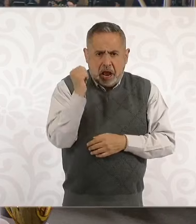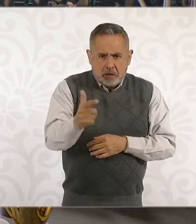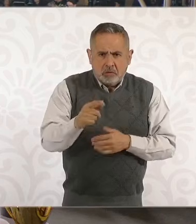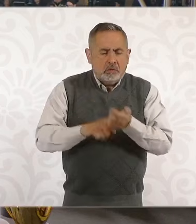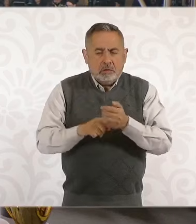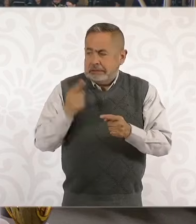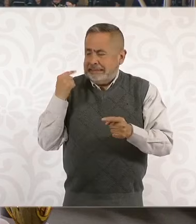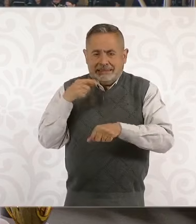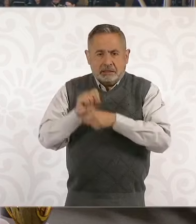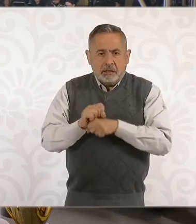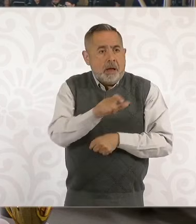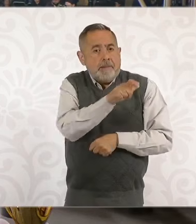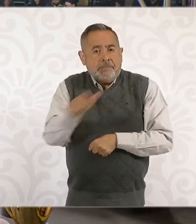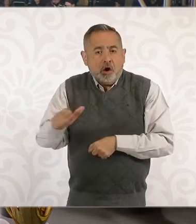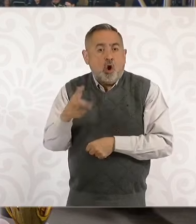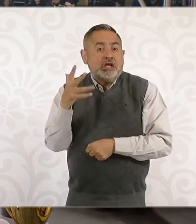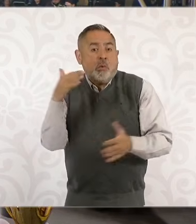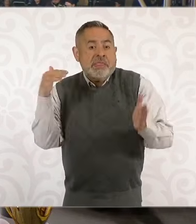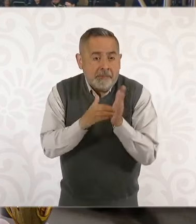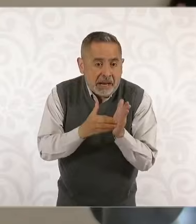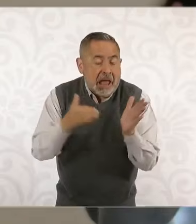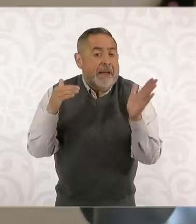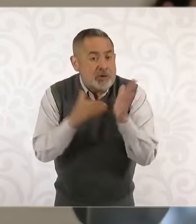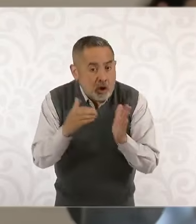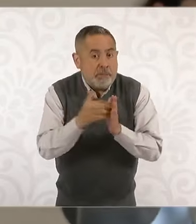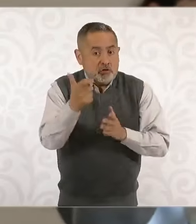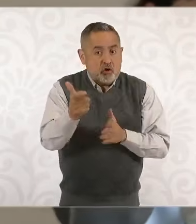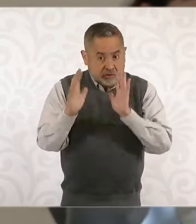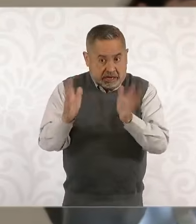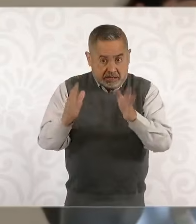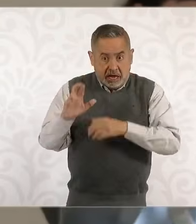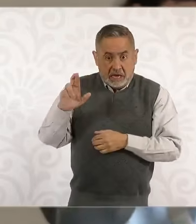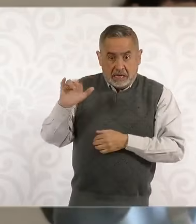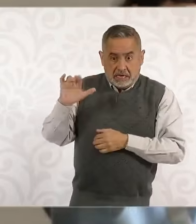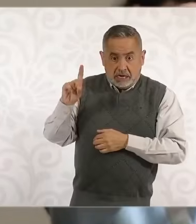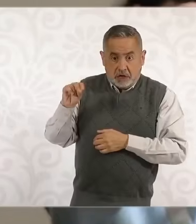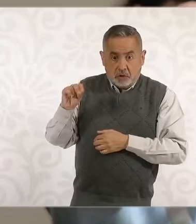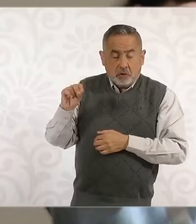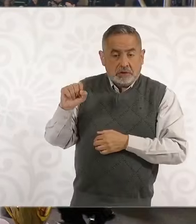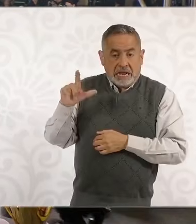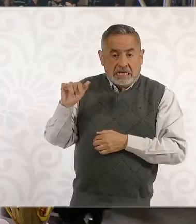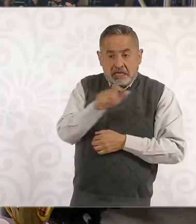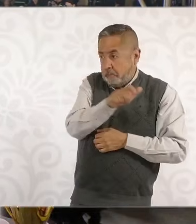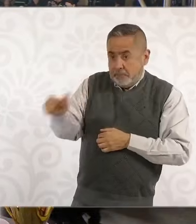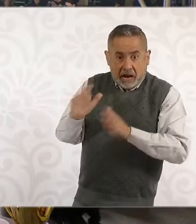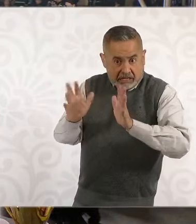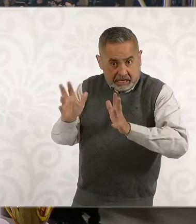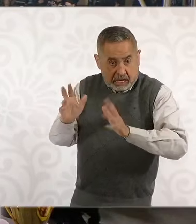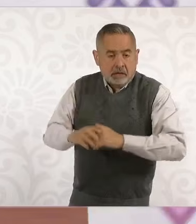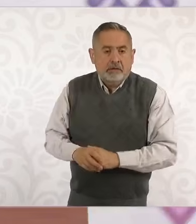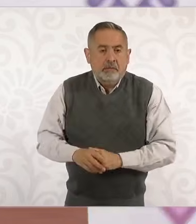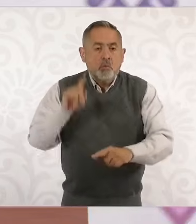sobre el cumplimiento del pago de 50,000 millones de pesos por parte de Ricardo Salinas Pliego al SAT. Sí, ellos se presentaron el